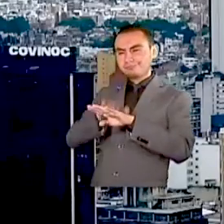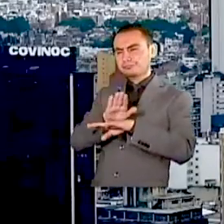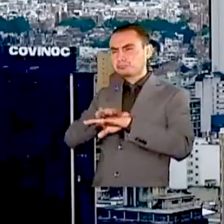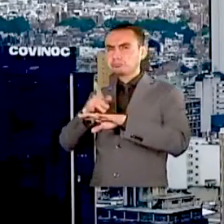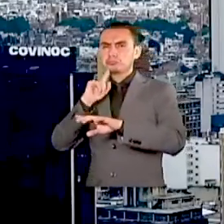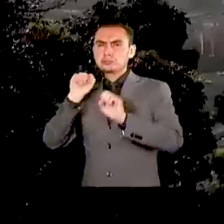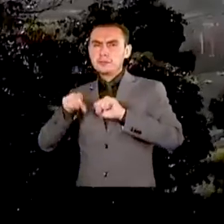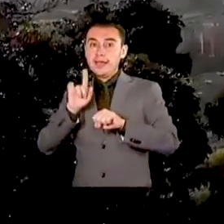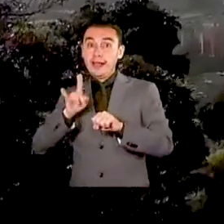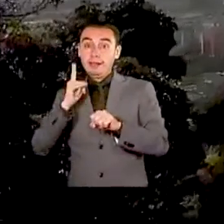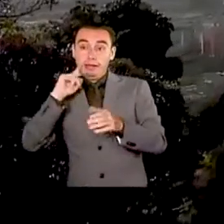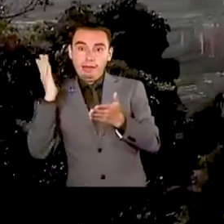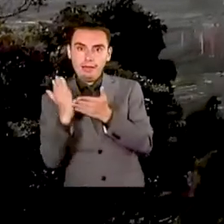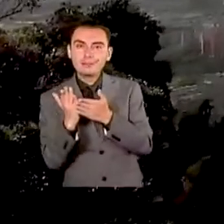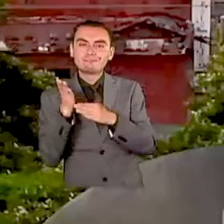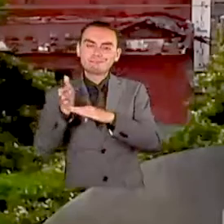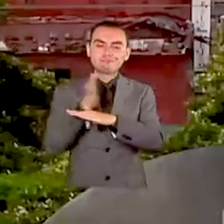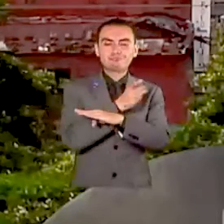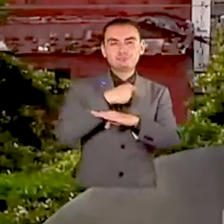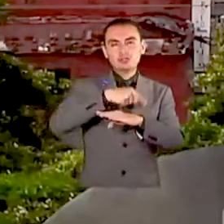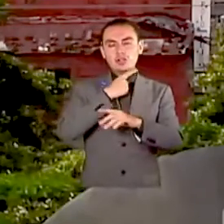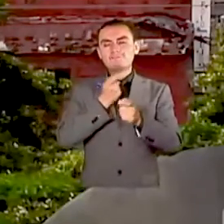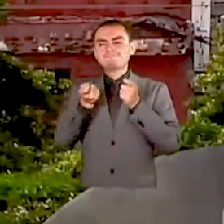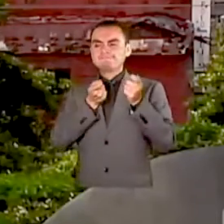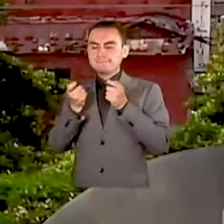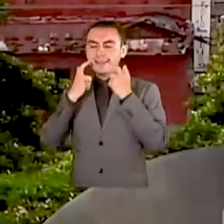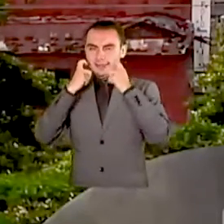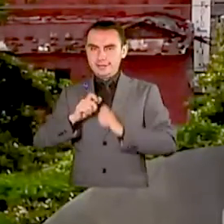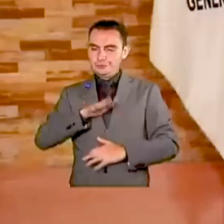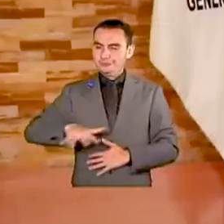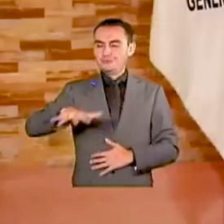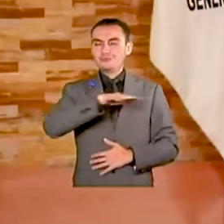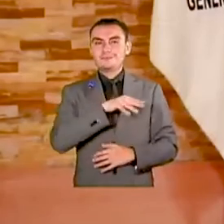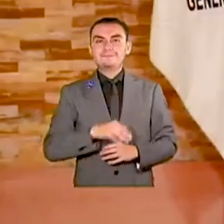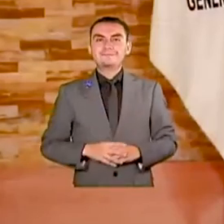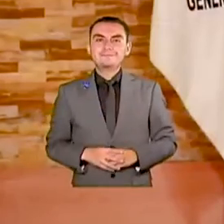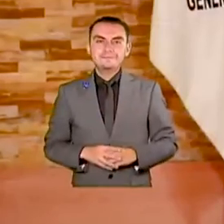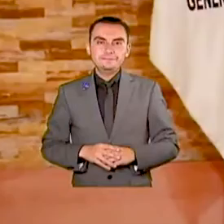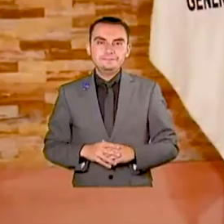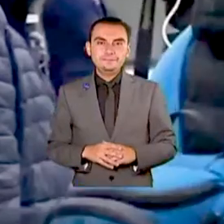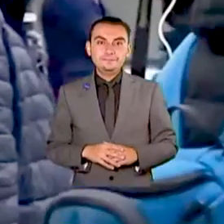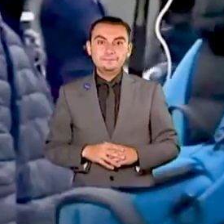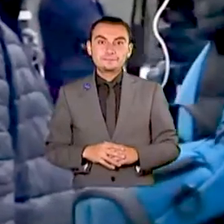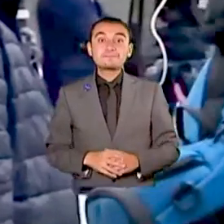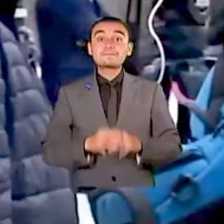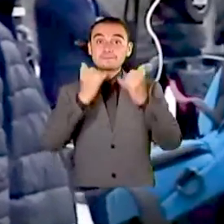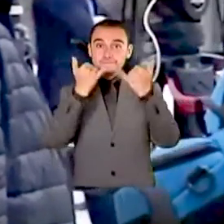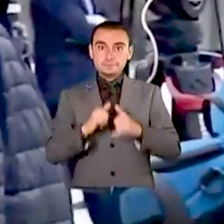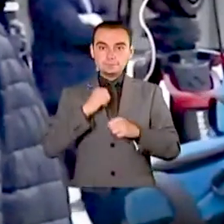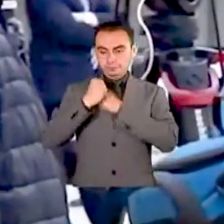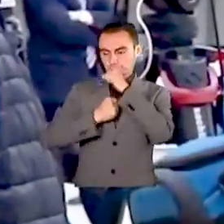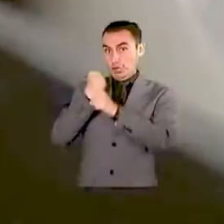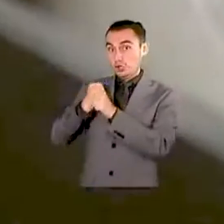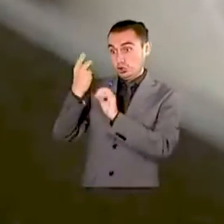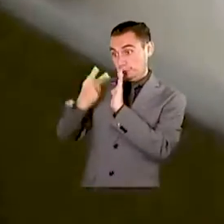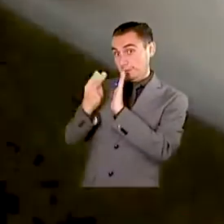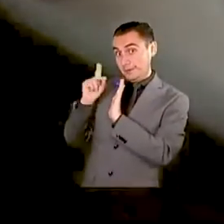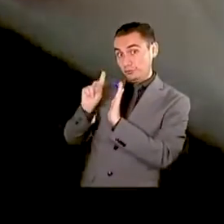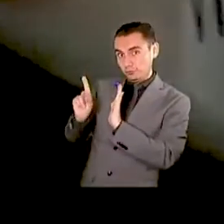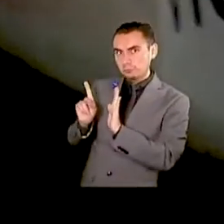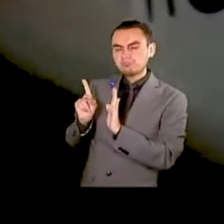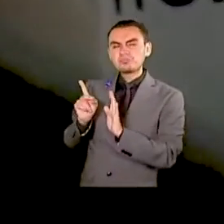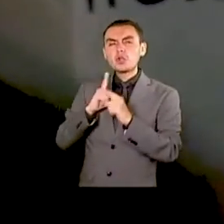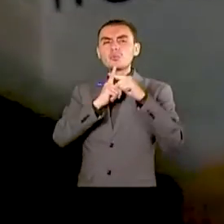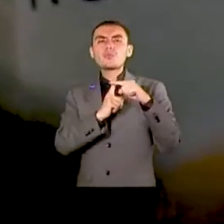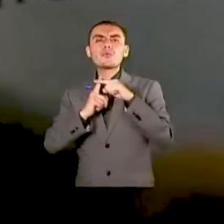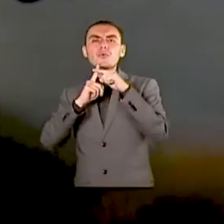que pudieran vulnerar o desconocer los derechos individuales o colectivos. Al finalizar el 2021, la